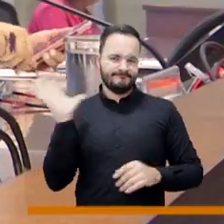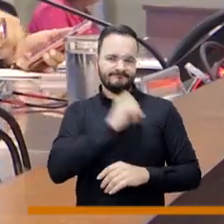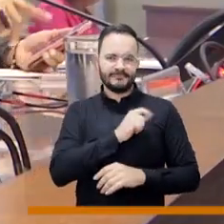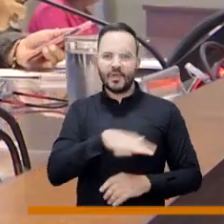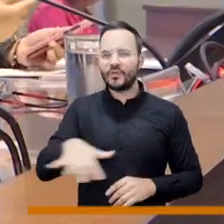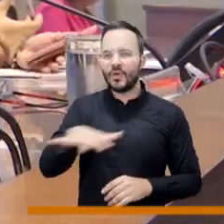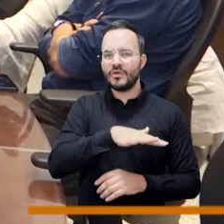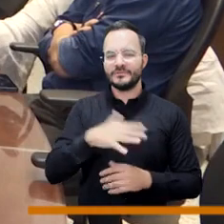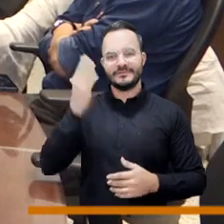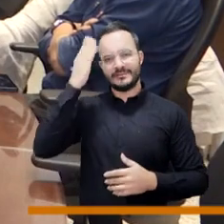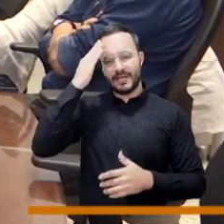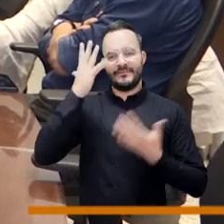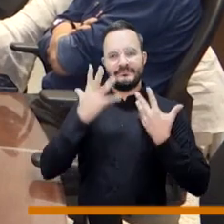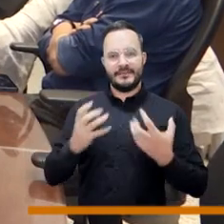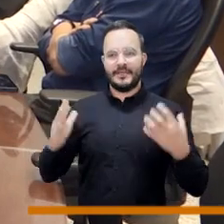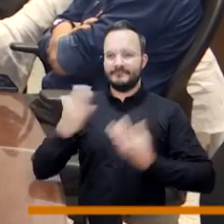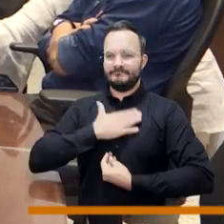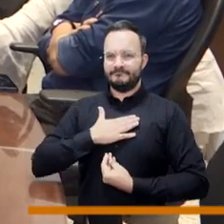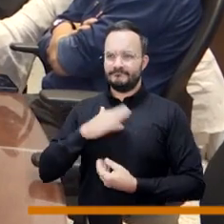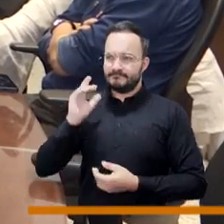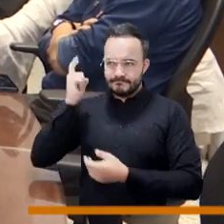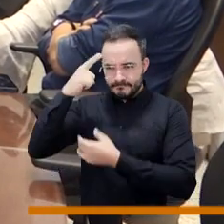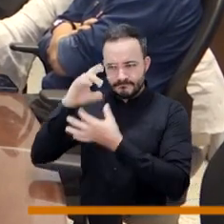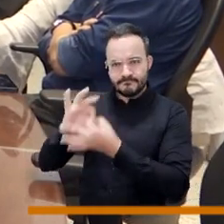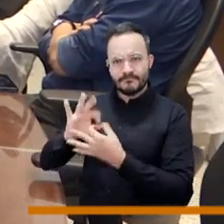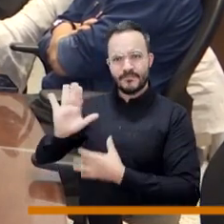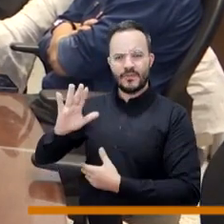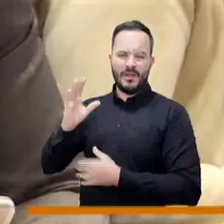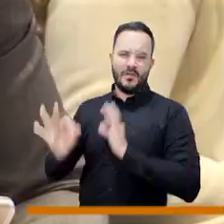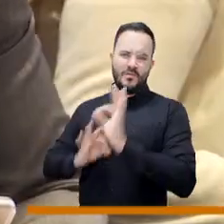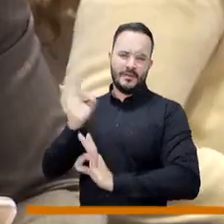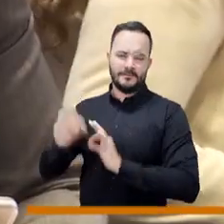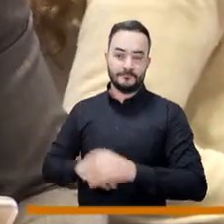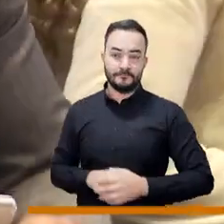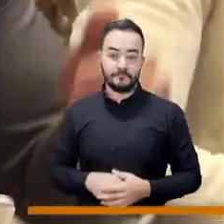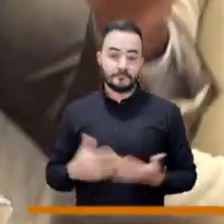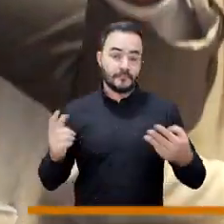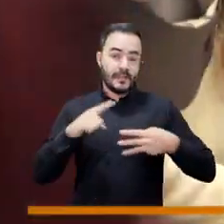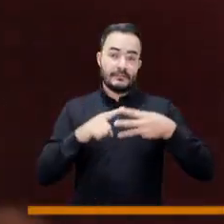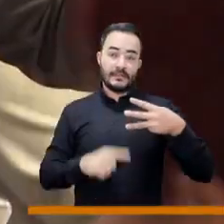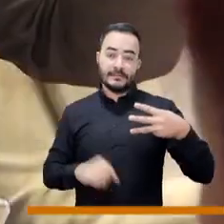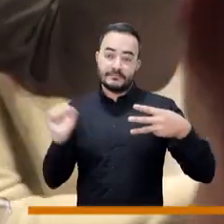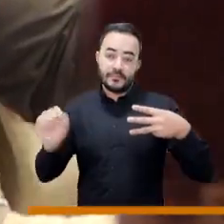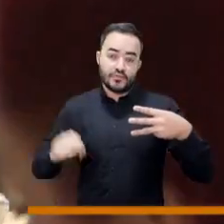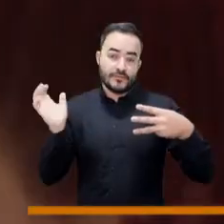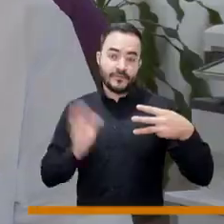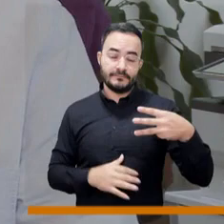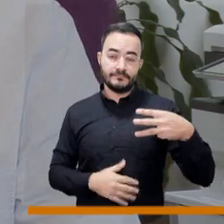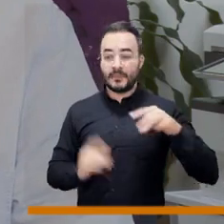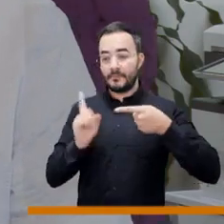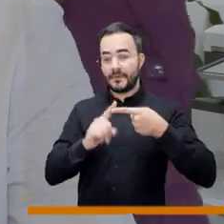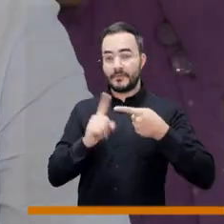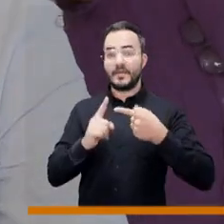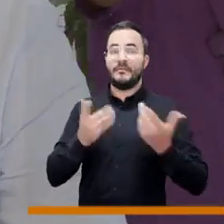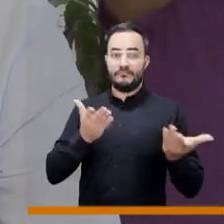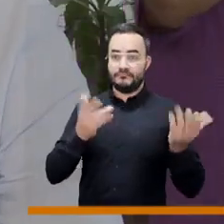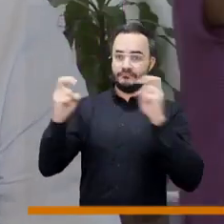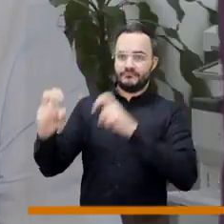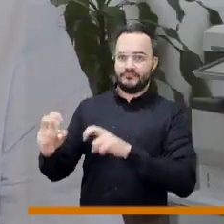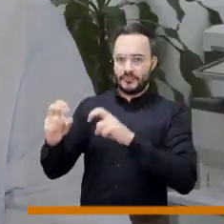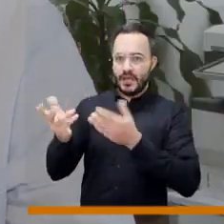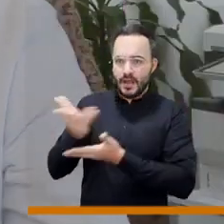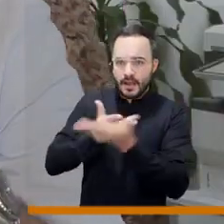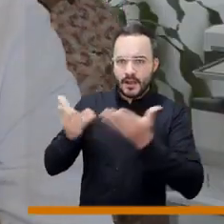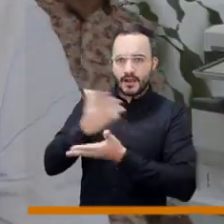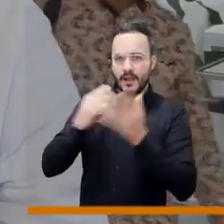índole, pero todas apuntan a lo mismo, tratar de salvaguardar el patrimonio público. Aquí hay tres opciones. La